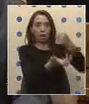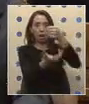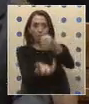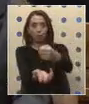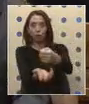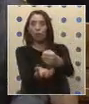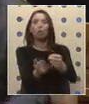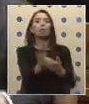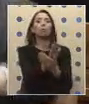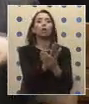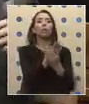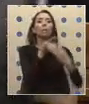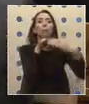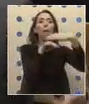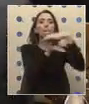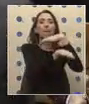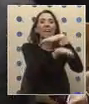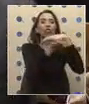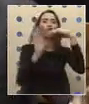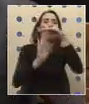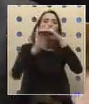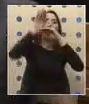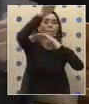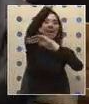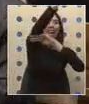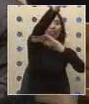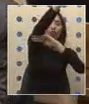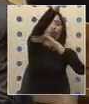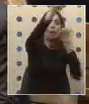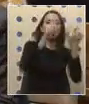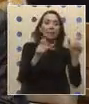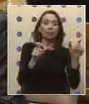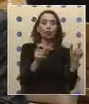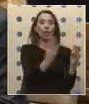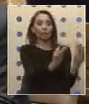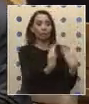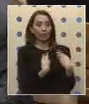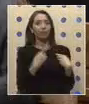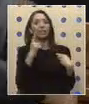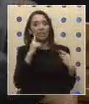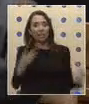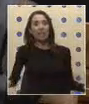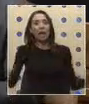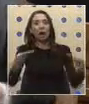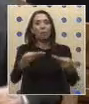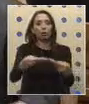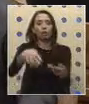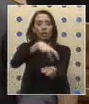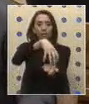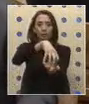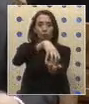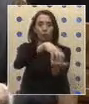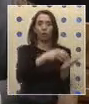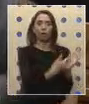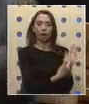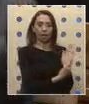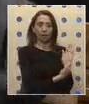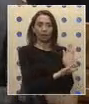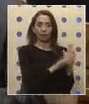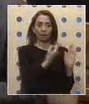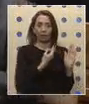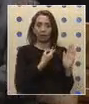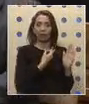pasa el metro, los que se ven beneficiados por el metro tienen que aportar a la ciudad. Así como aquí se nos está planteando que